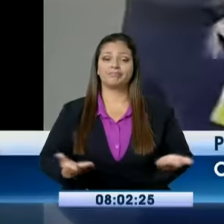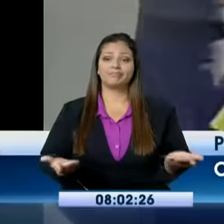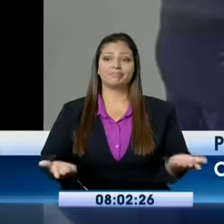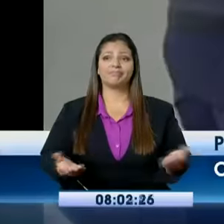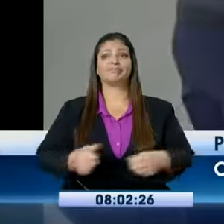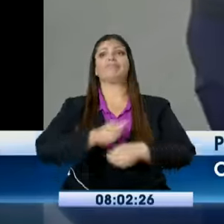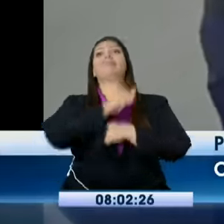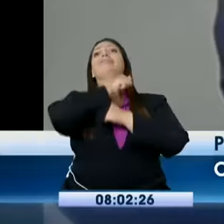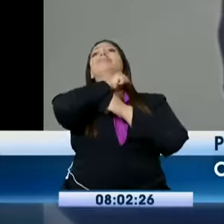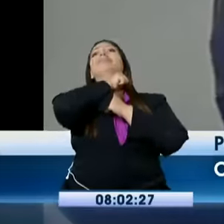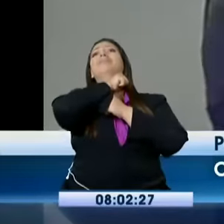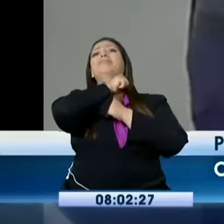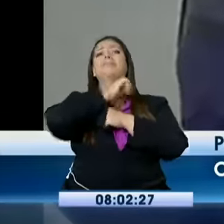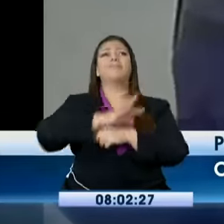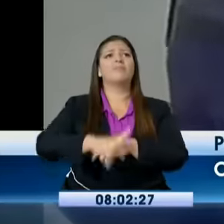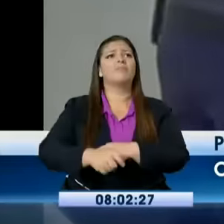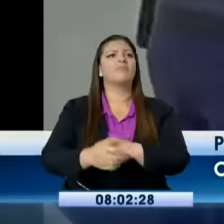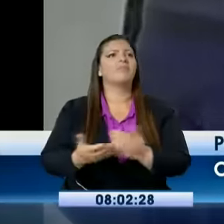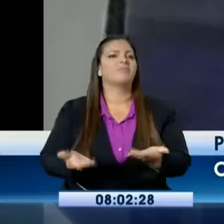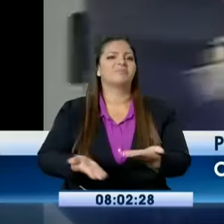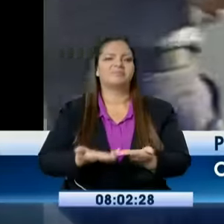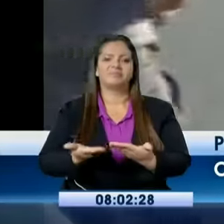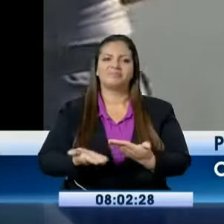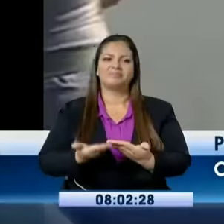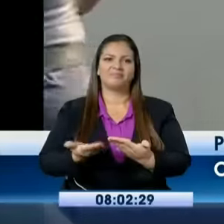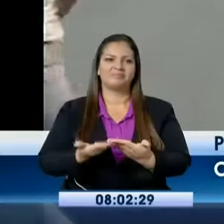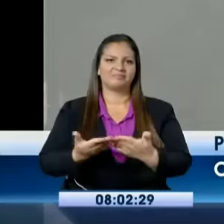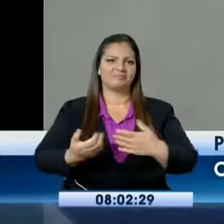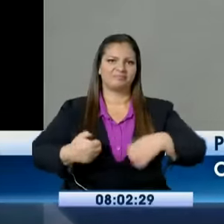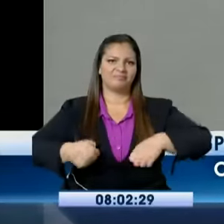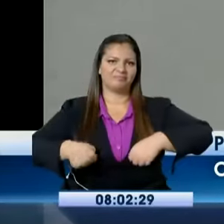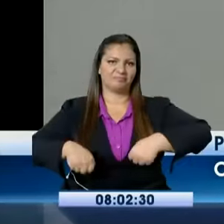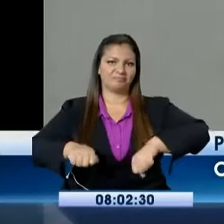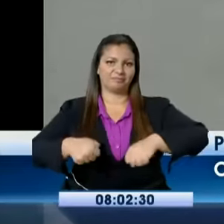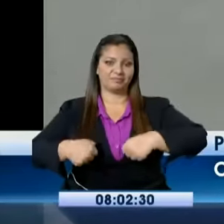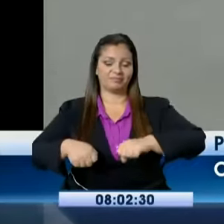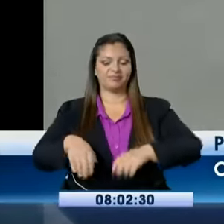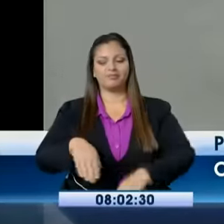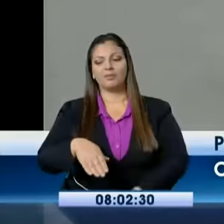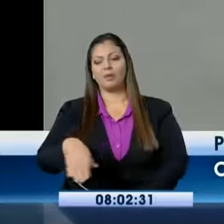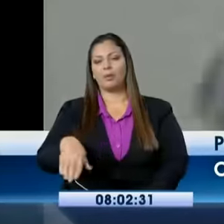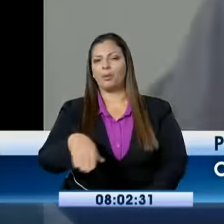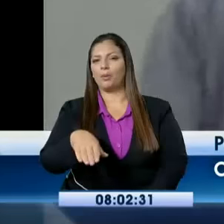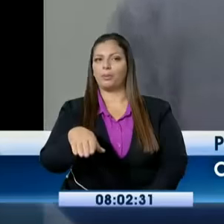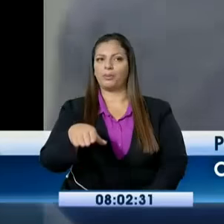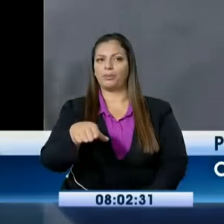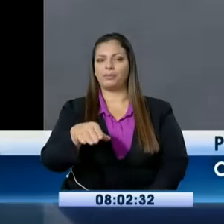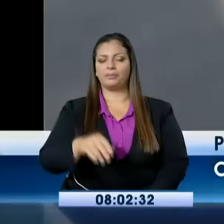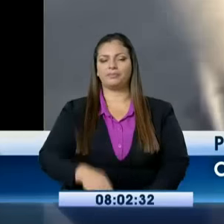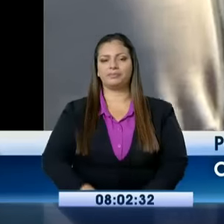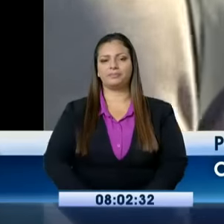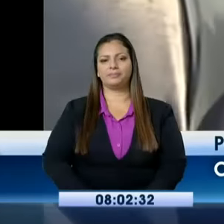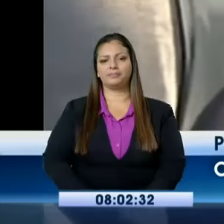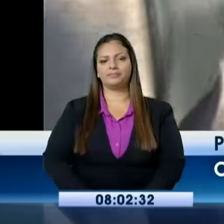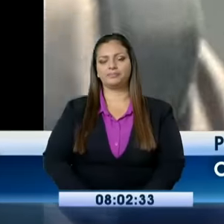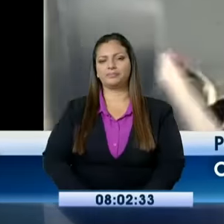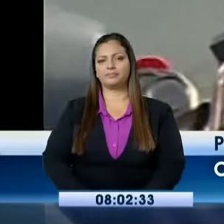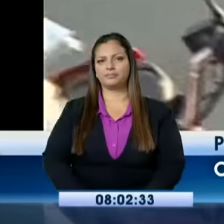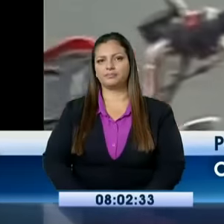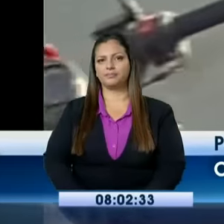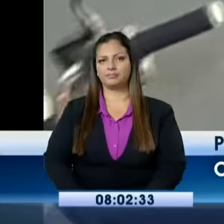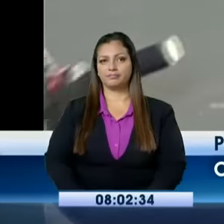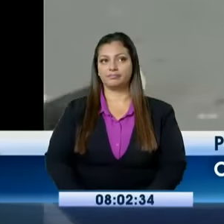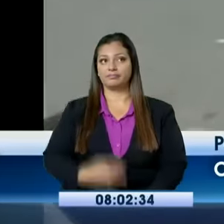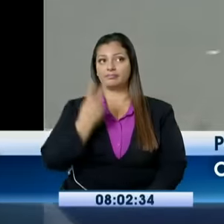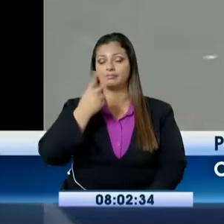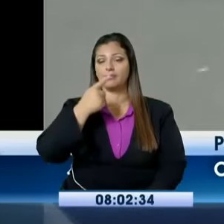asaltos o hechos delictivos a estas horas por gente que anda a bordo de motocicletas. El señor ya fue multado,